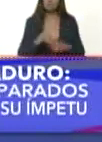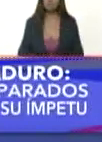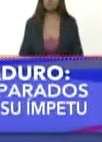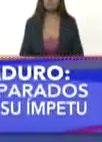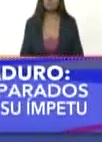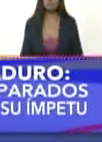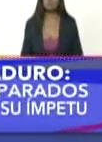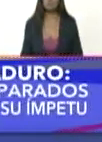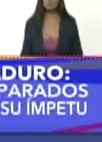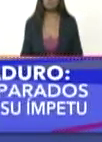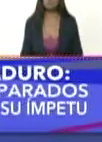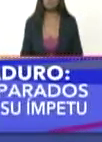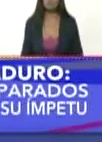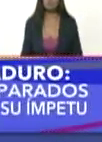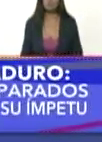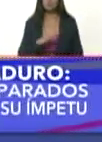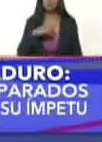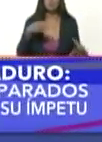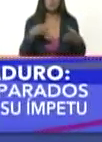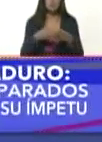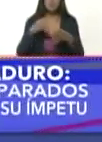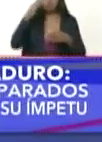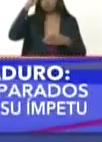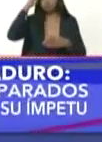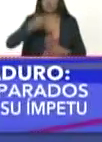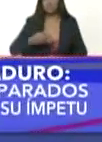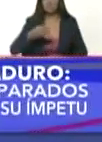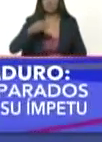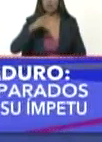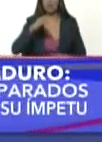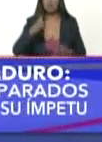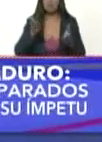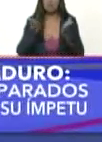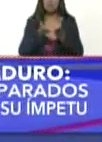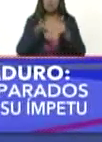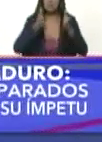de nuestra Academia Militar